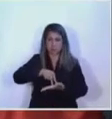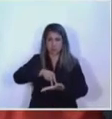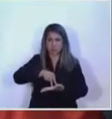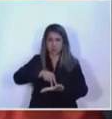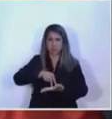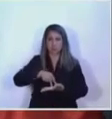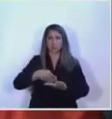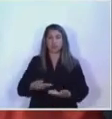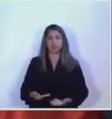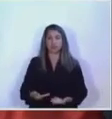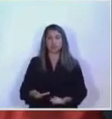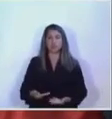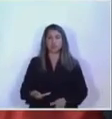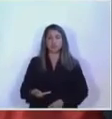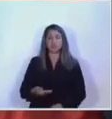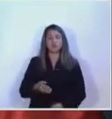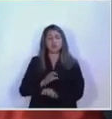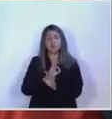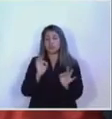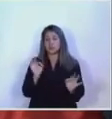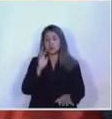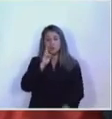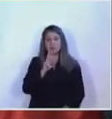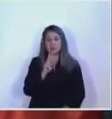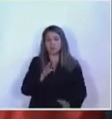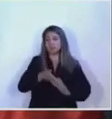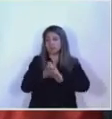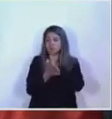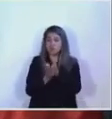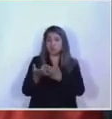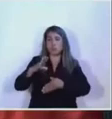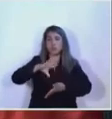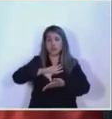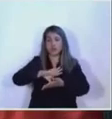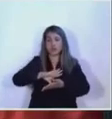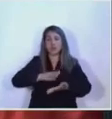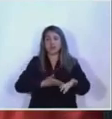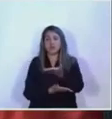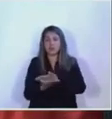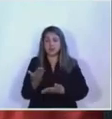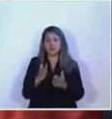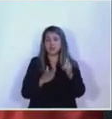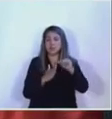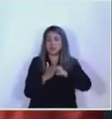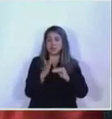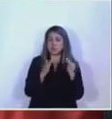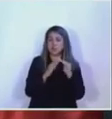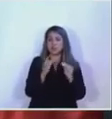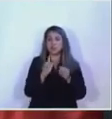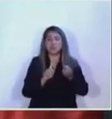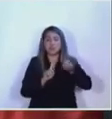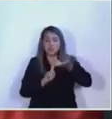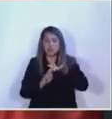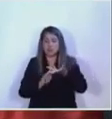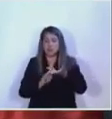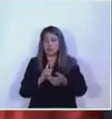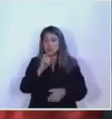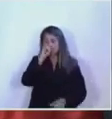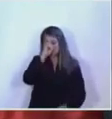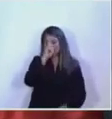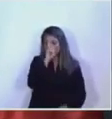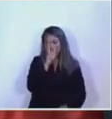Sin embargo, no nos había tocado ver a todo un país que compartía cuarentenas, contagios, hospitalizaciones y